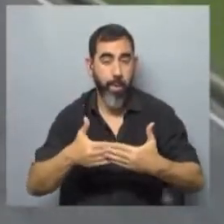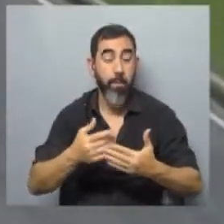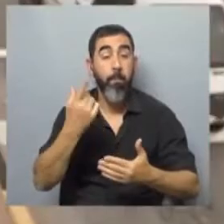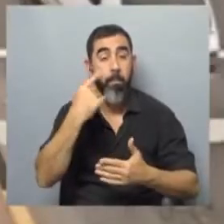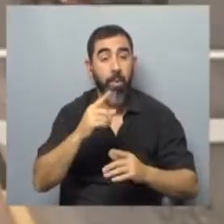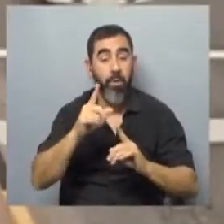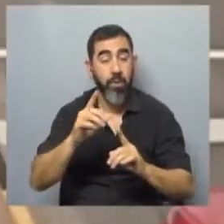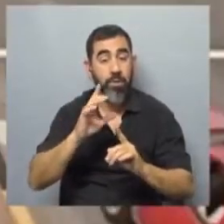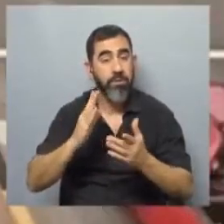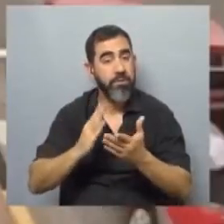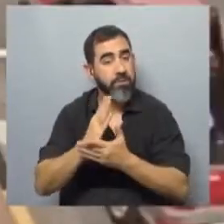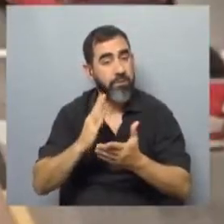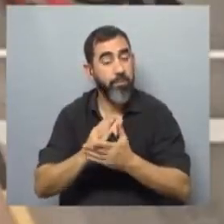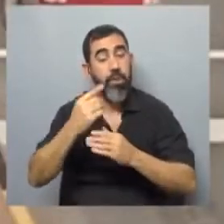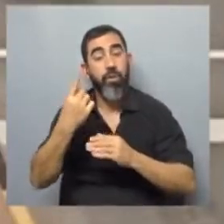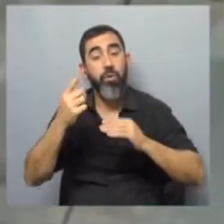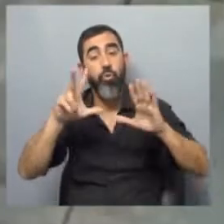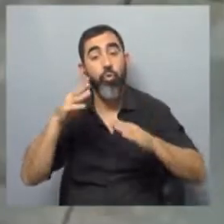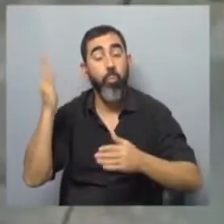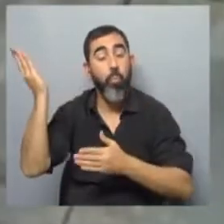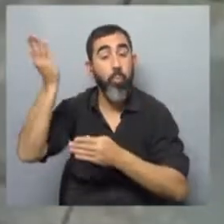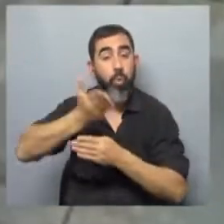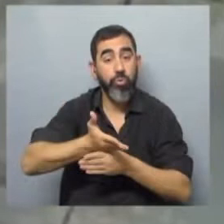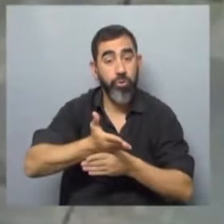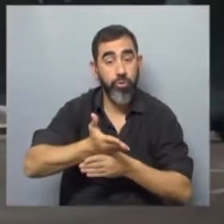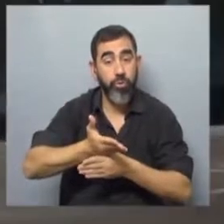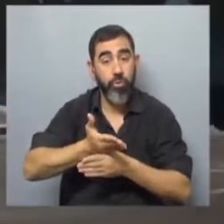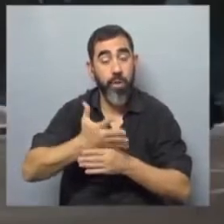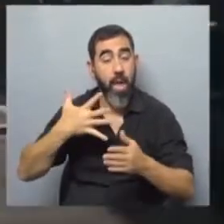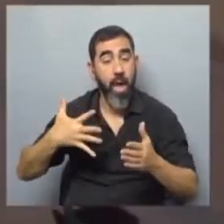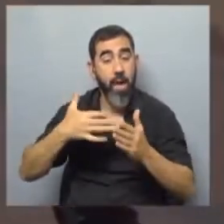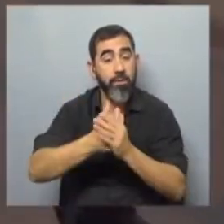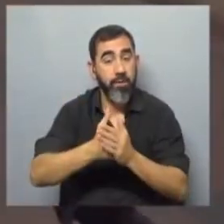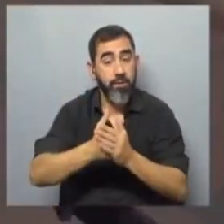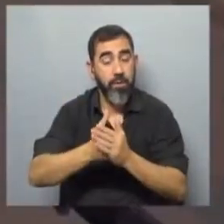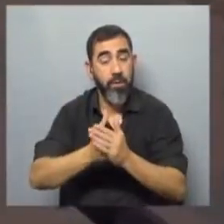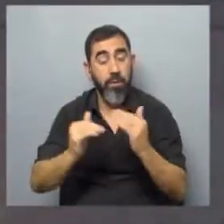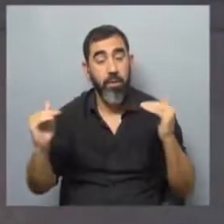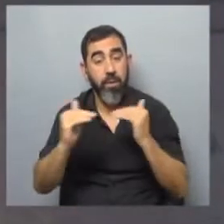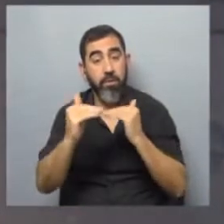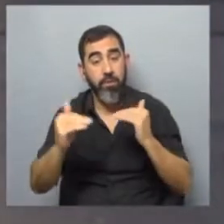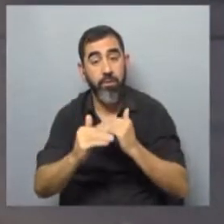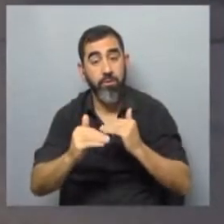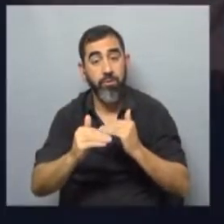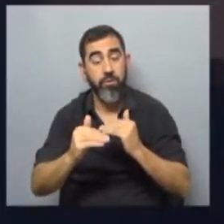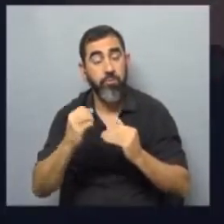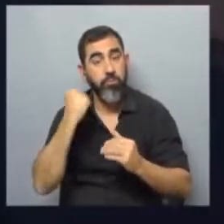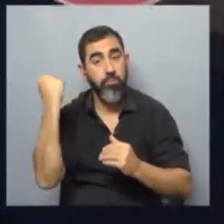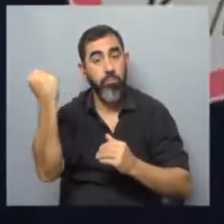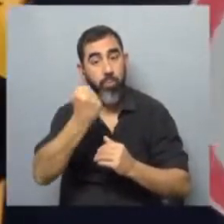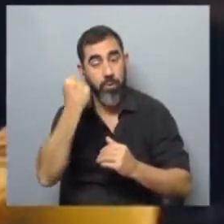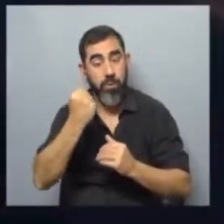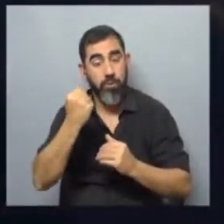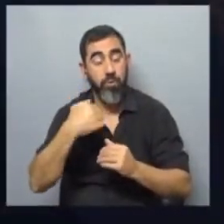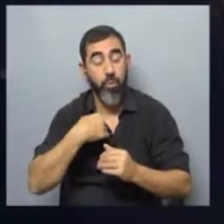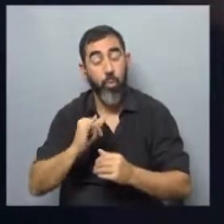tiene que destacar siempre que el 18% en los accidentes de tránsito son de suma importancia. Yo siempre